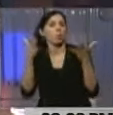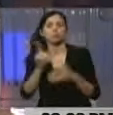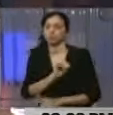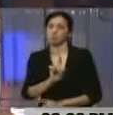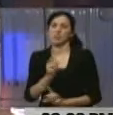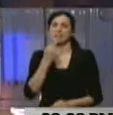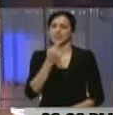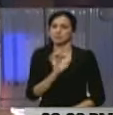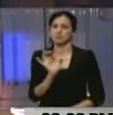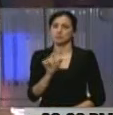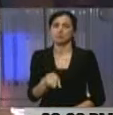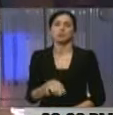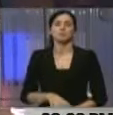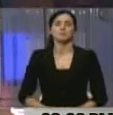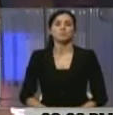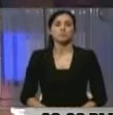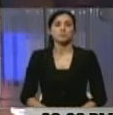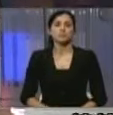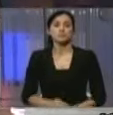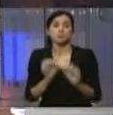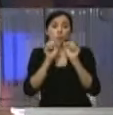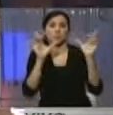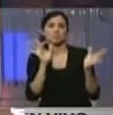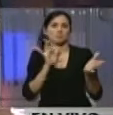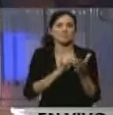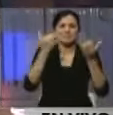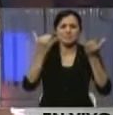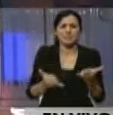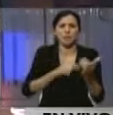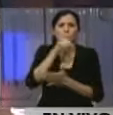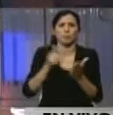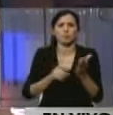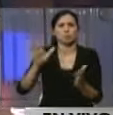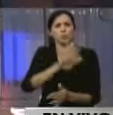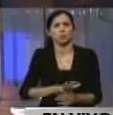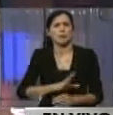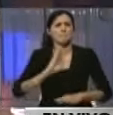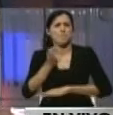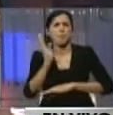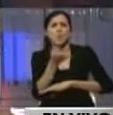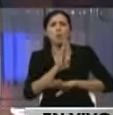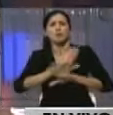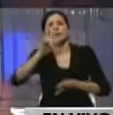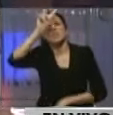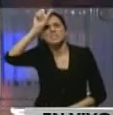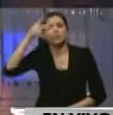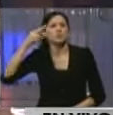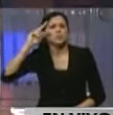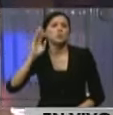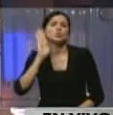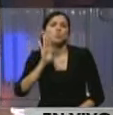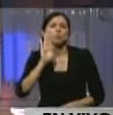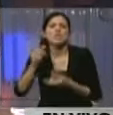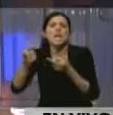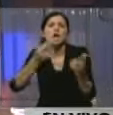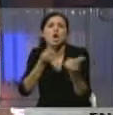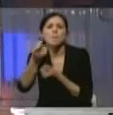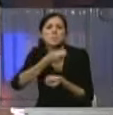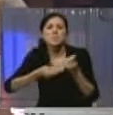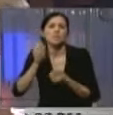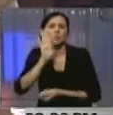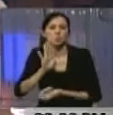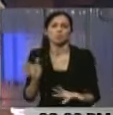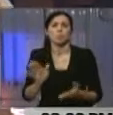pero denle ya, completa. Golpear el bachaquerismo, la economía criminal, completo, y proteger al